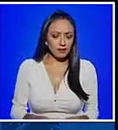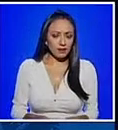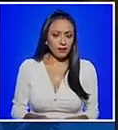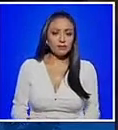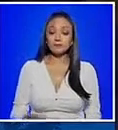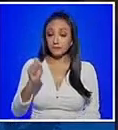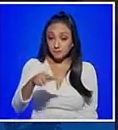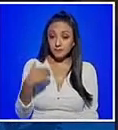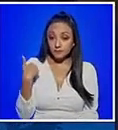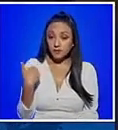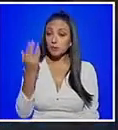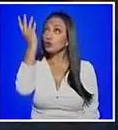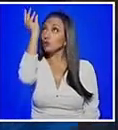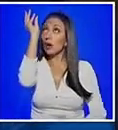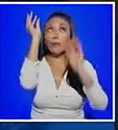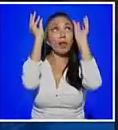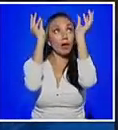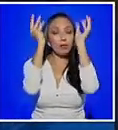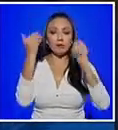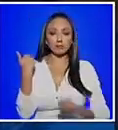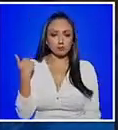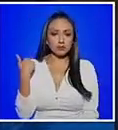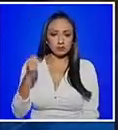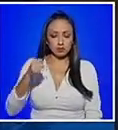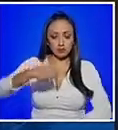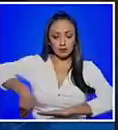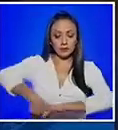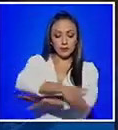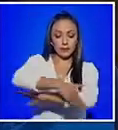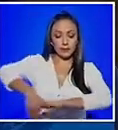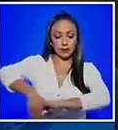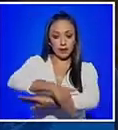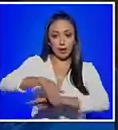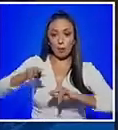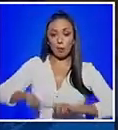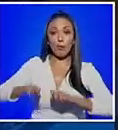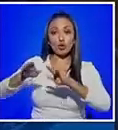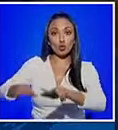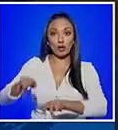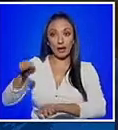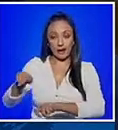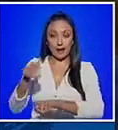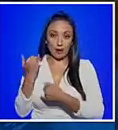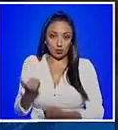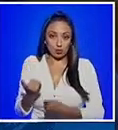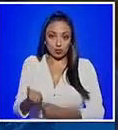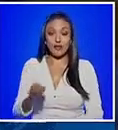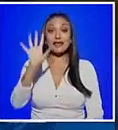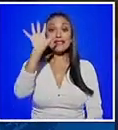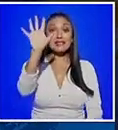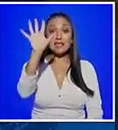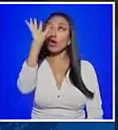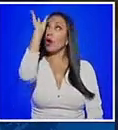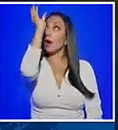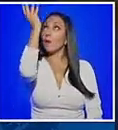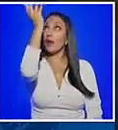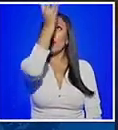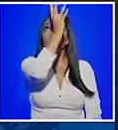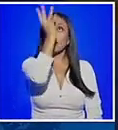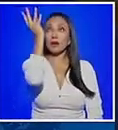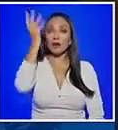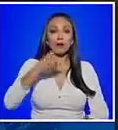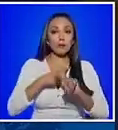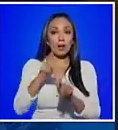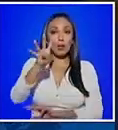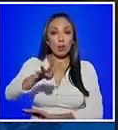Tenemos cámaras que están instaladas en la República Salvador y Portugal, modernas, 5 cámaras en un parante, pero van 4